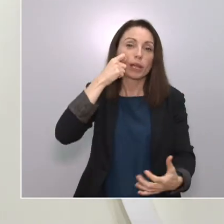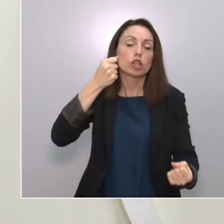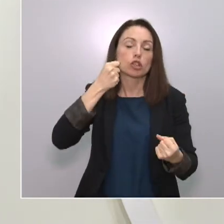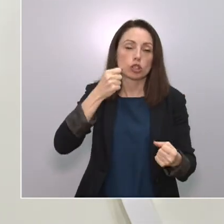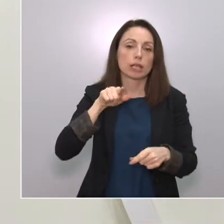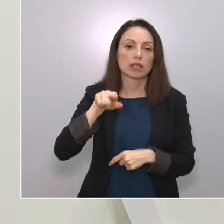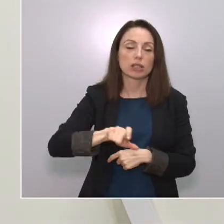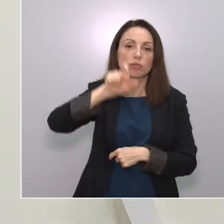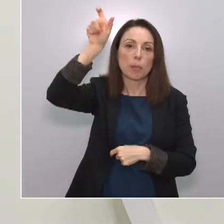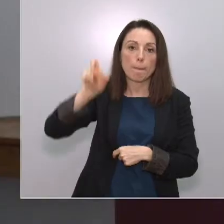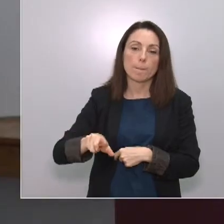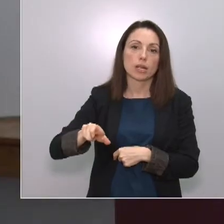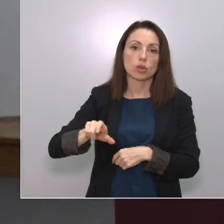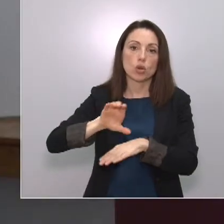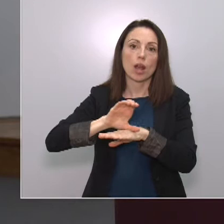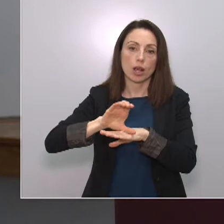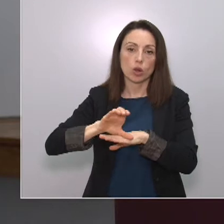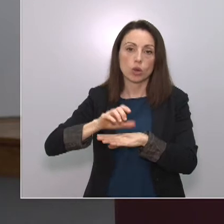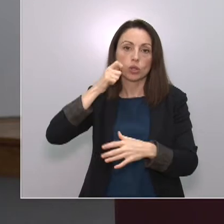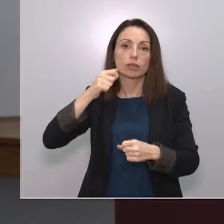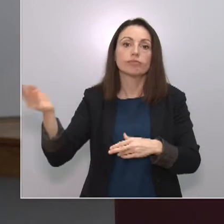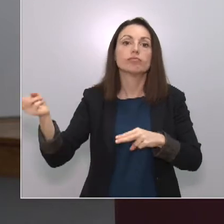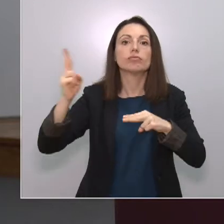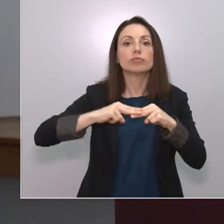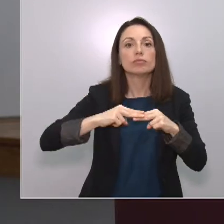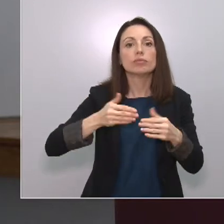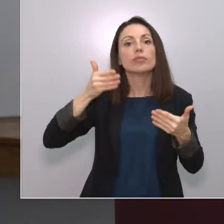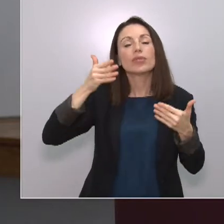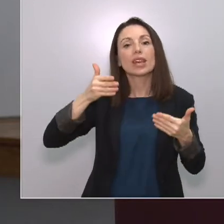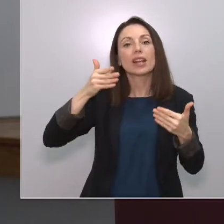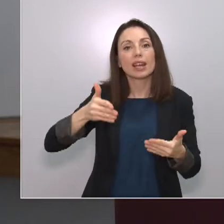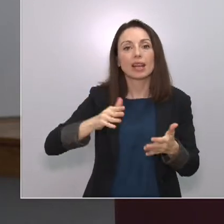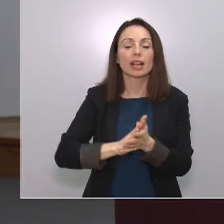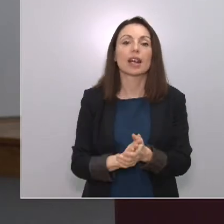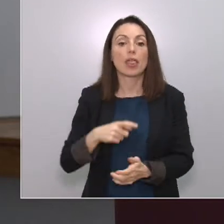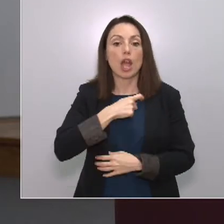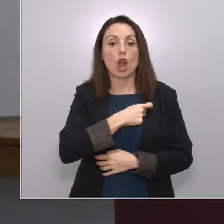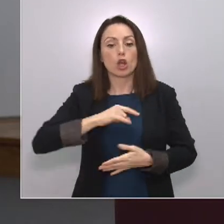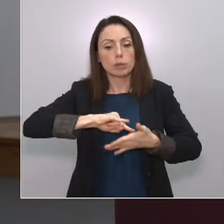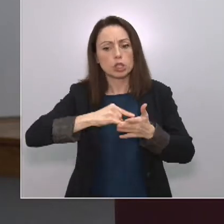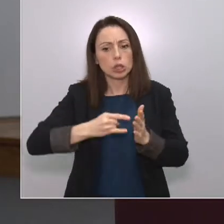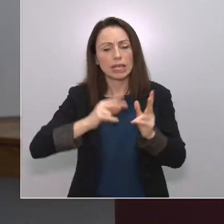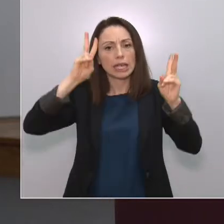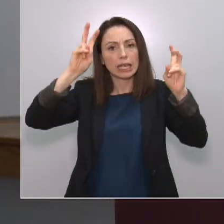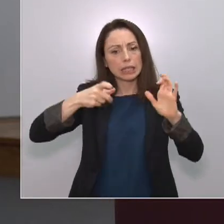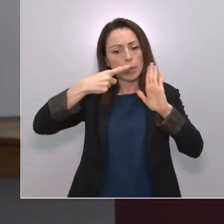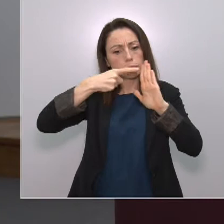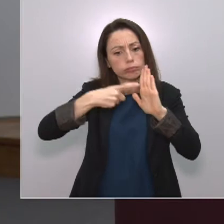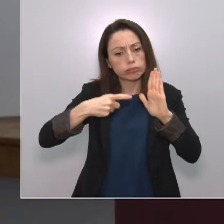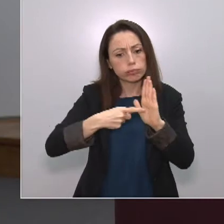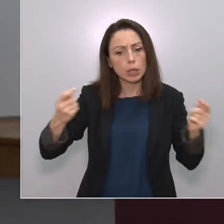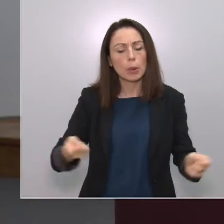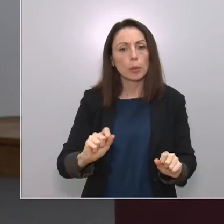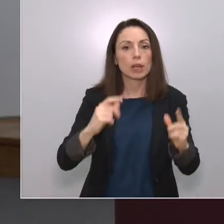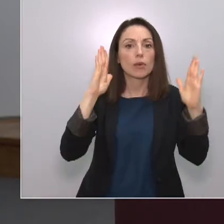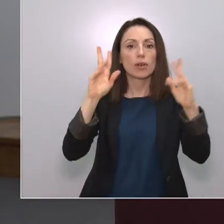esa cuestión el consejero de Salud. Gracias, presidente. Hay una comisión técnica para desescalada que ya está analizando lo que ha salido publicado respecto a